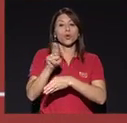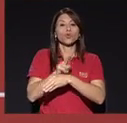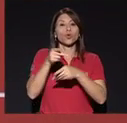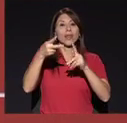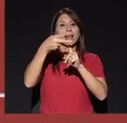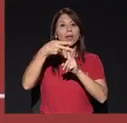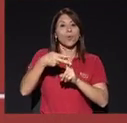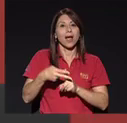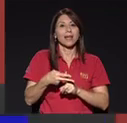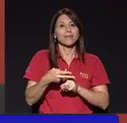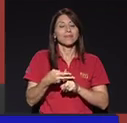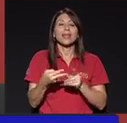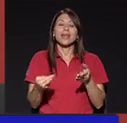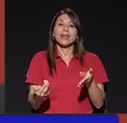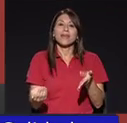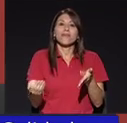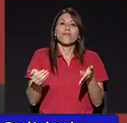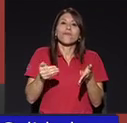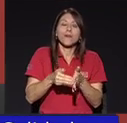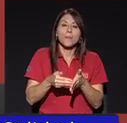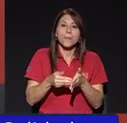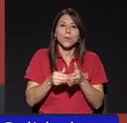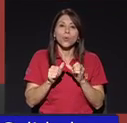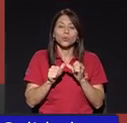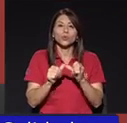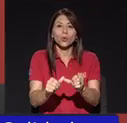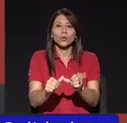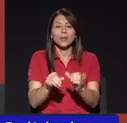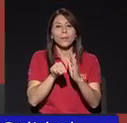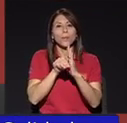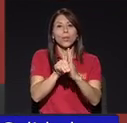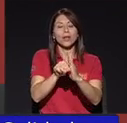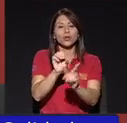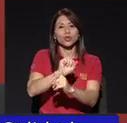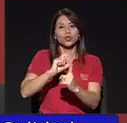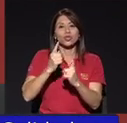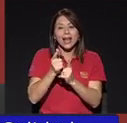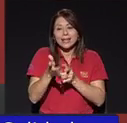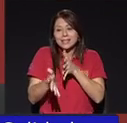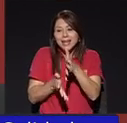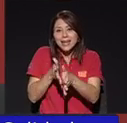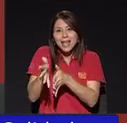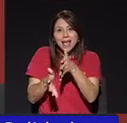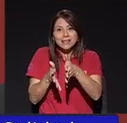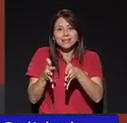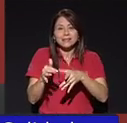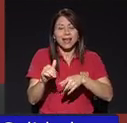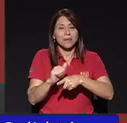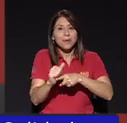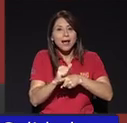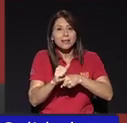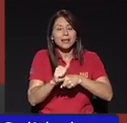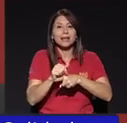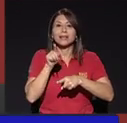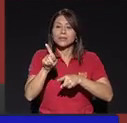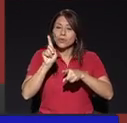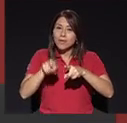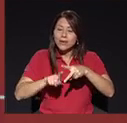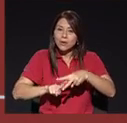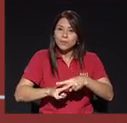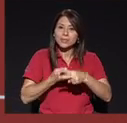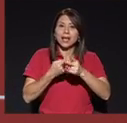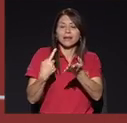el uso del lenguaje y la reproducción de los modelos sociales de crianza y de prácticas. Esto hay que comenzar